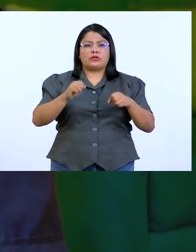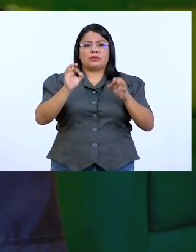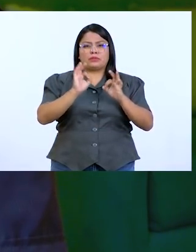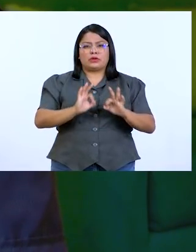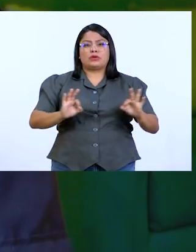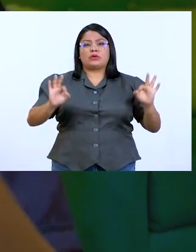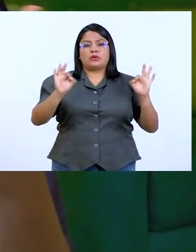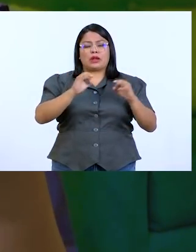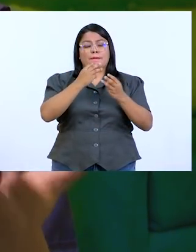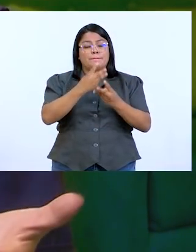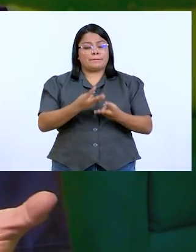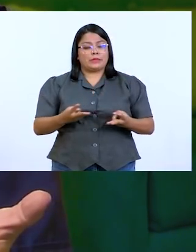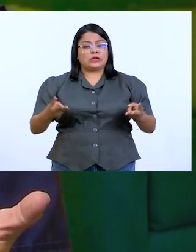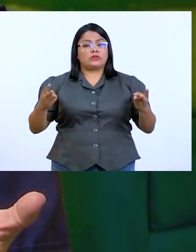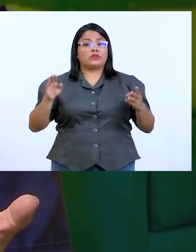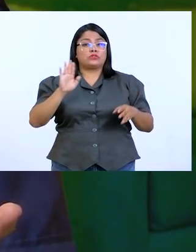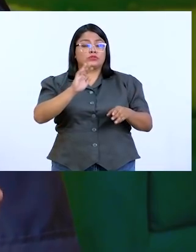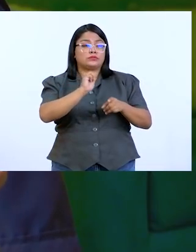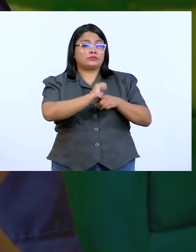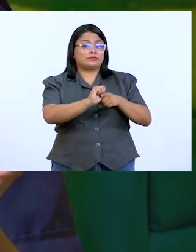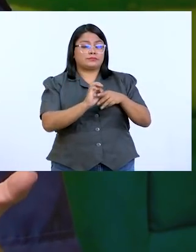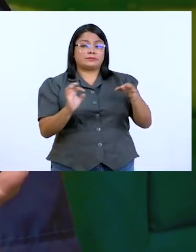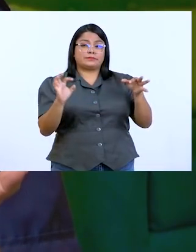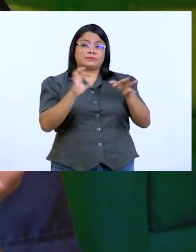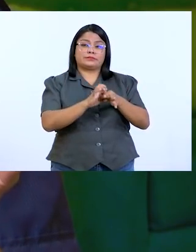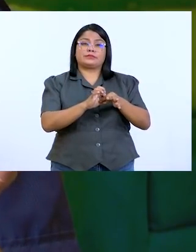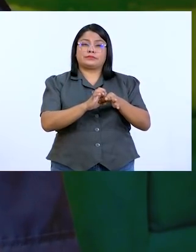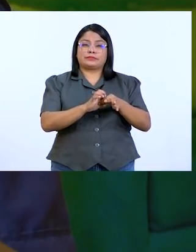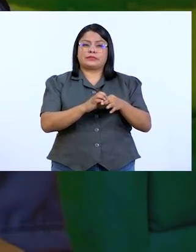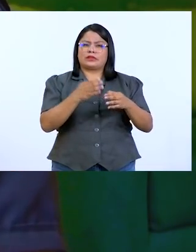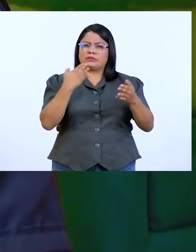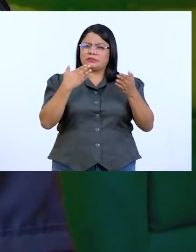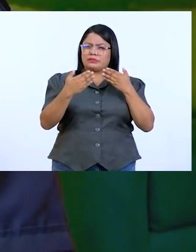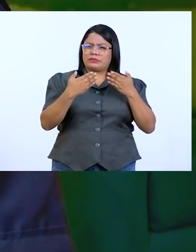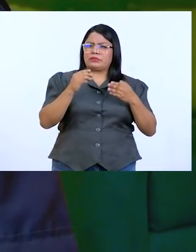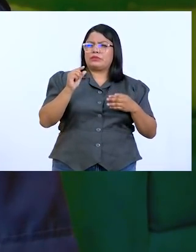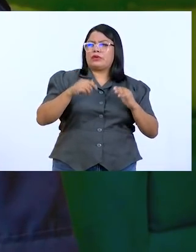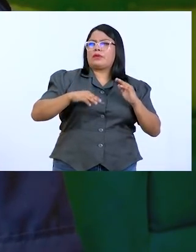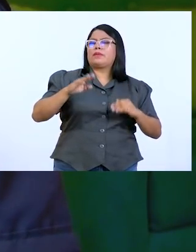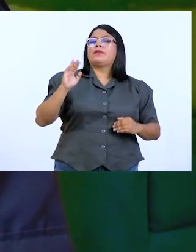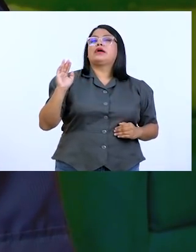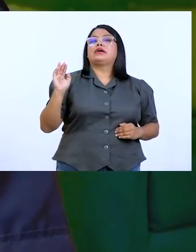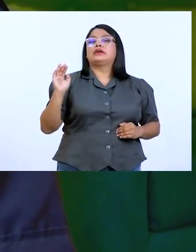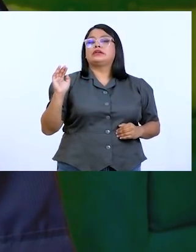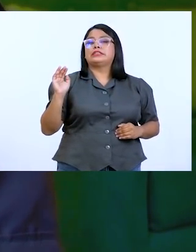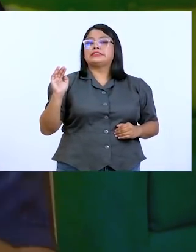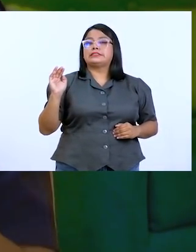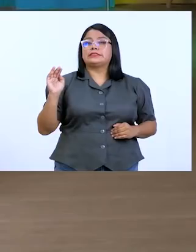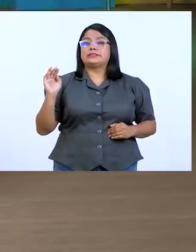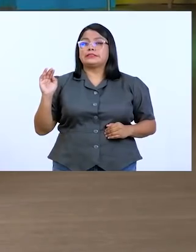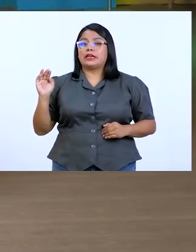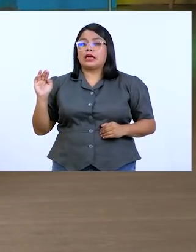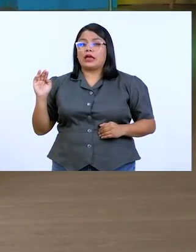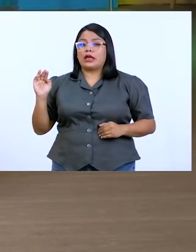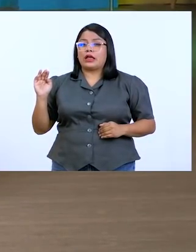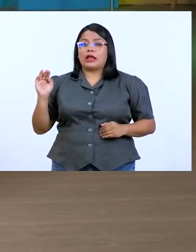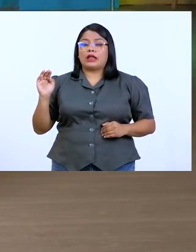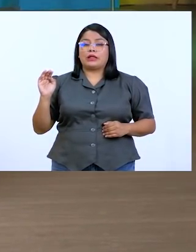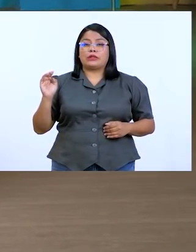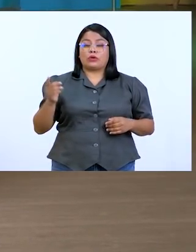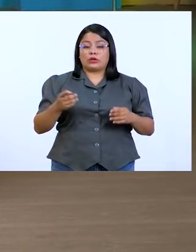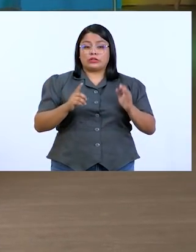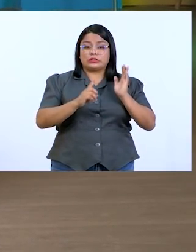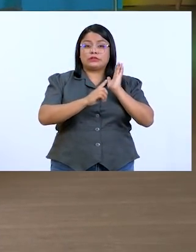para articular los materiales con su práctica docente. ¿Podrías explicarnos un poco, Francisca, sobre cuál sería